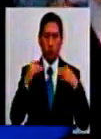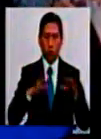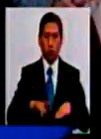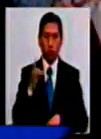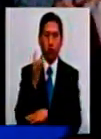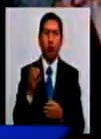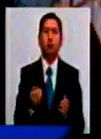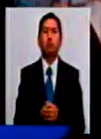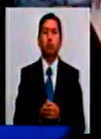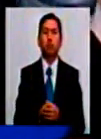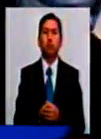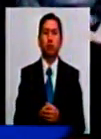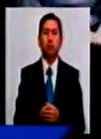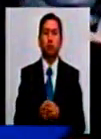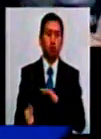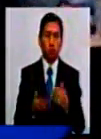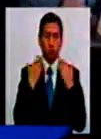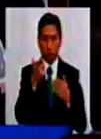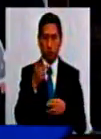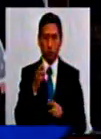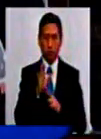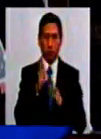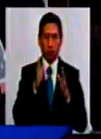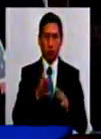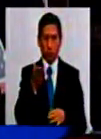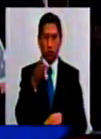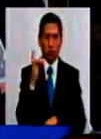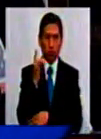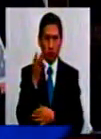Bolivia. Gracias a la gente de Bolivia.